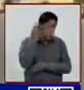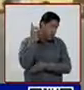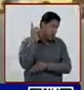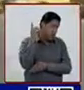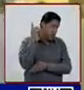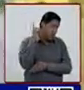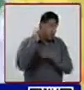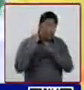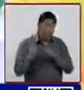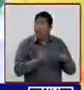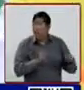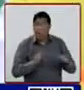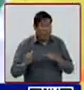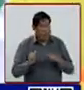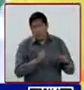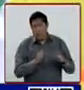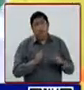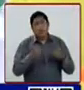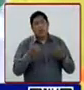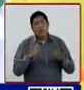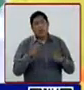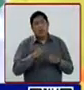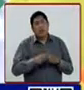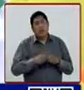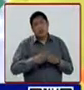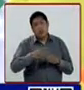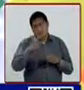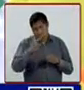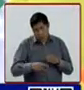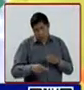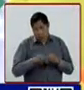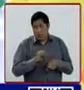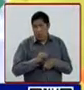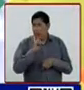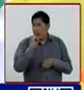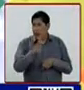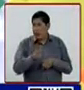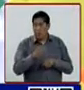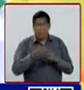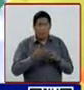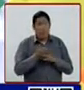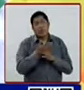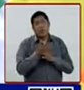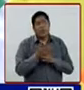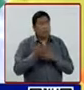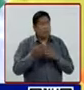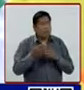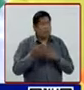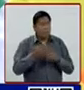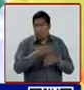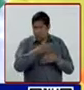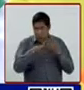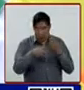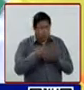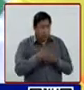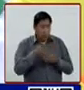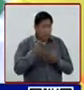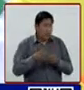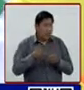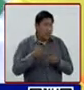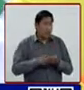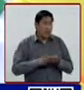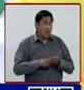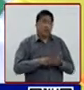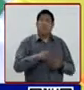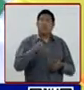hemos tomado acciones y hay resultados que se darán a conocer a través de las instancias correspondientes. En